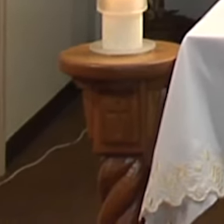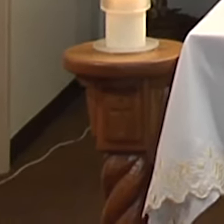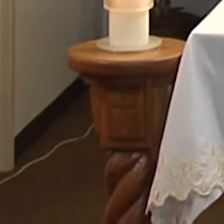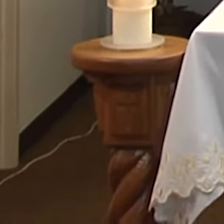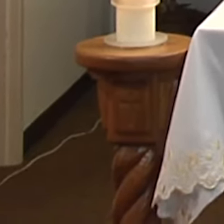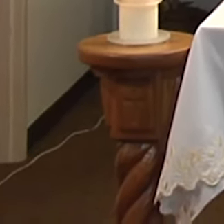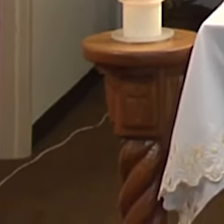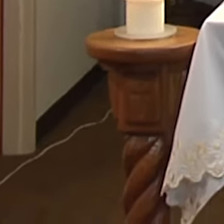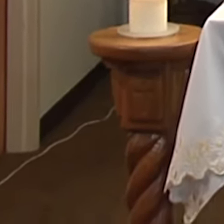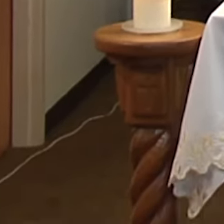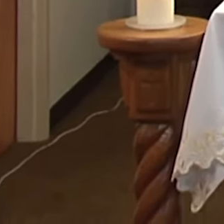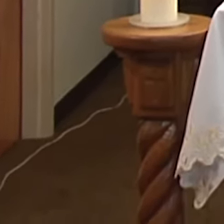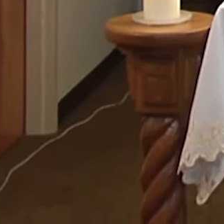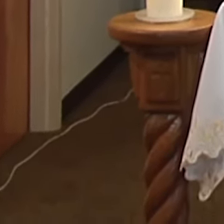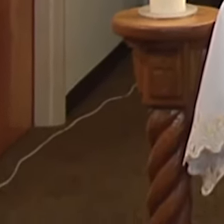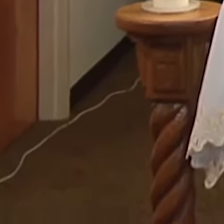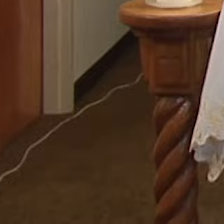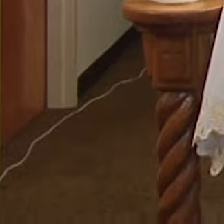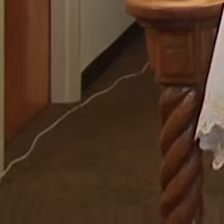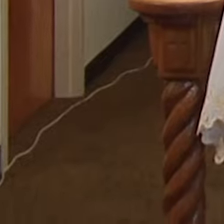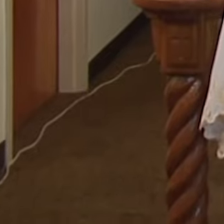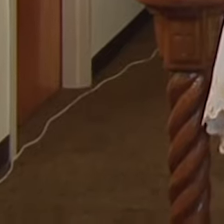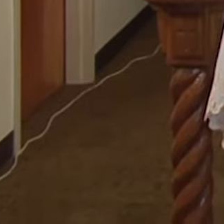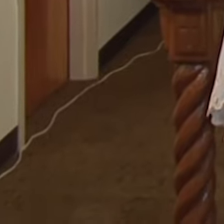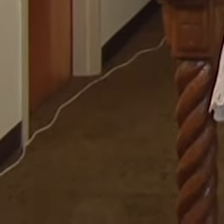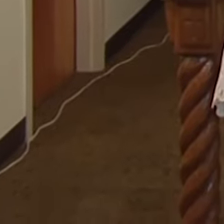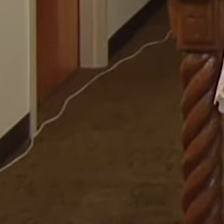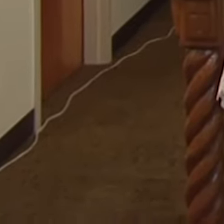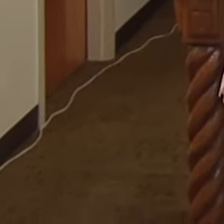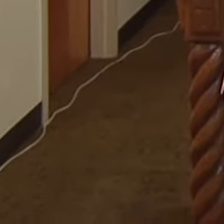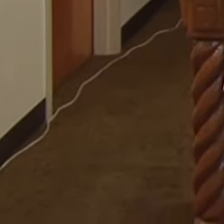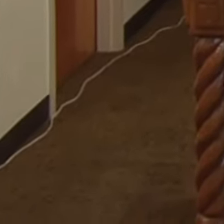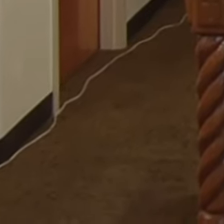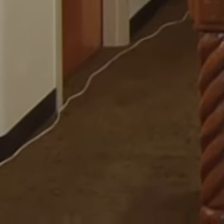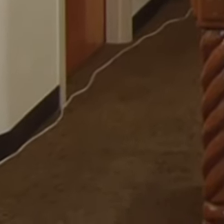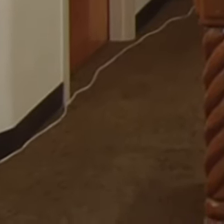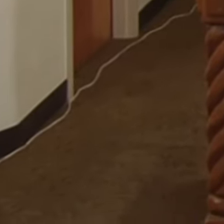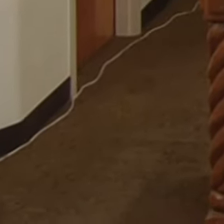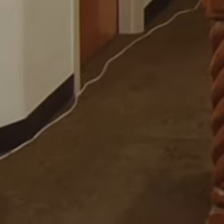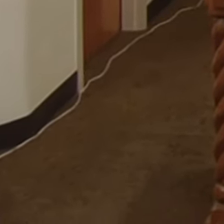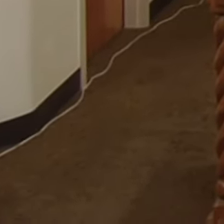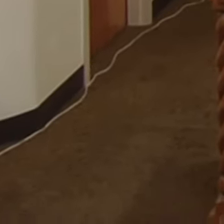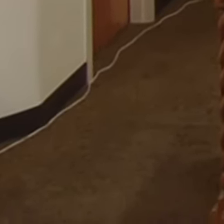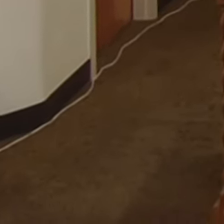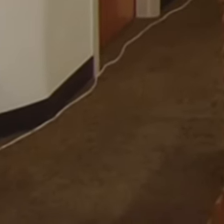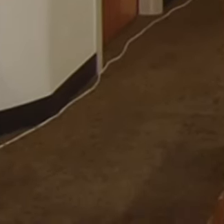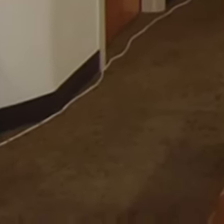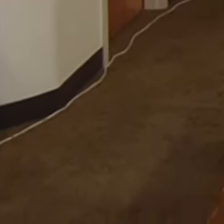Sangre, con la vida, con